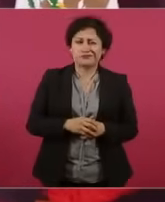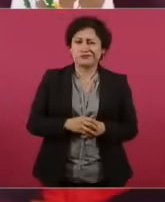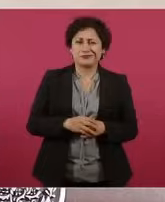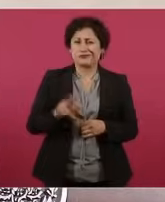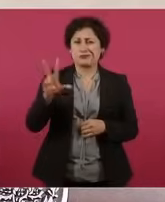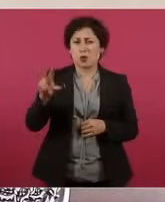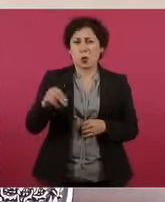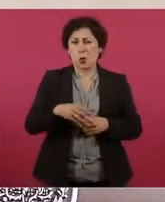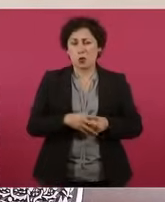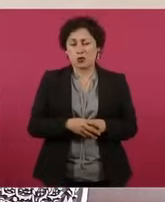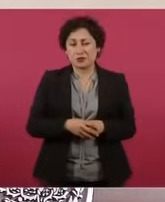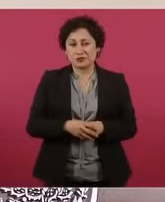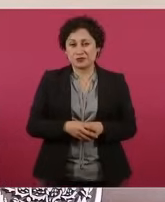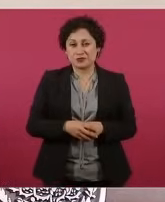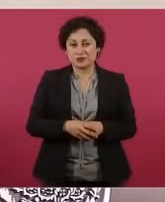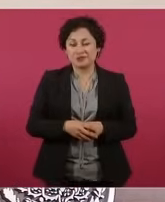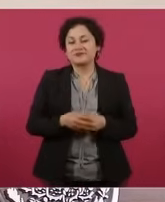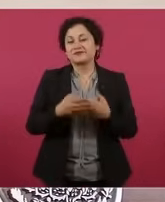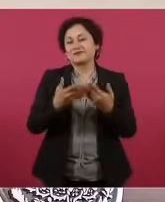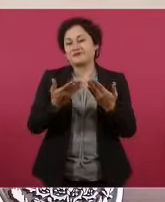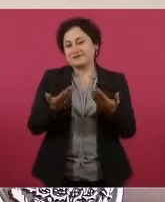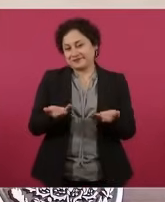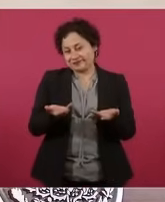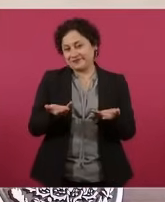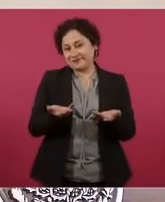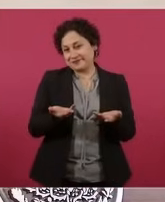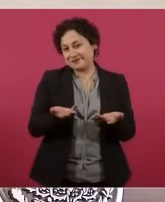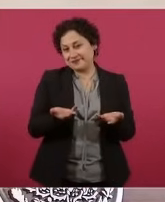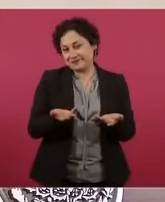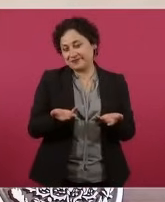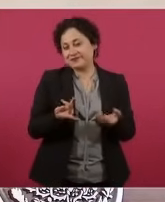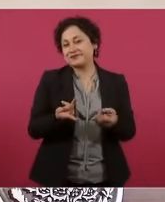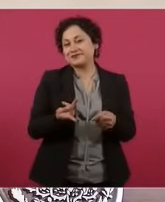Entonces surgieron y podían hasta